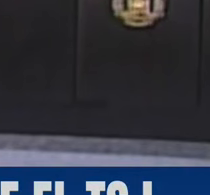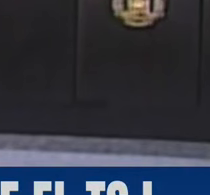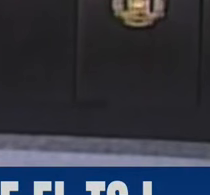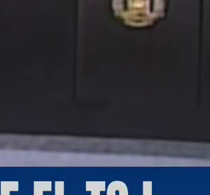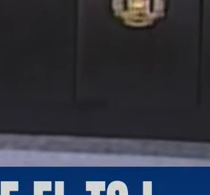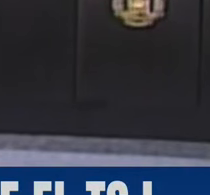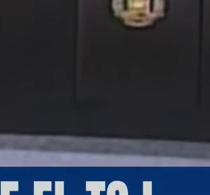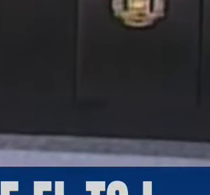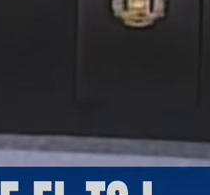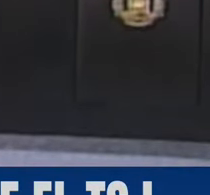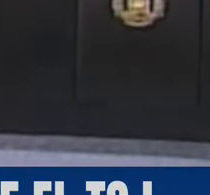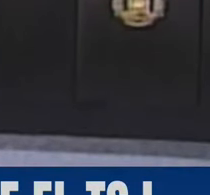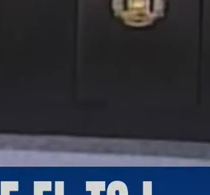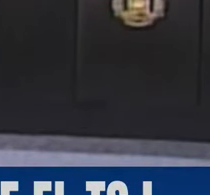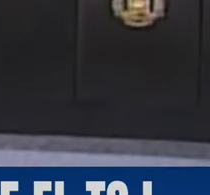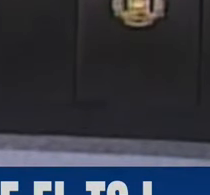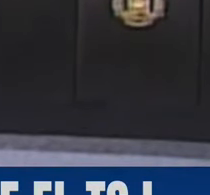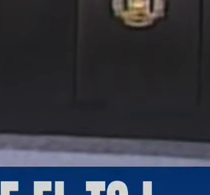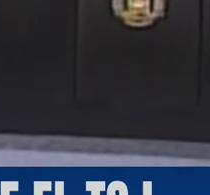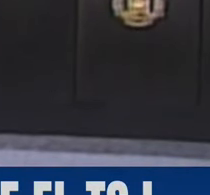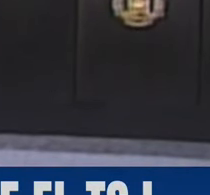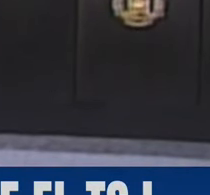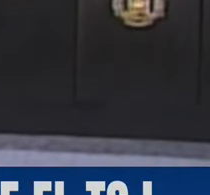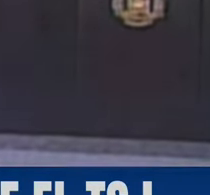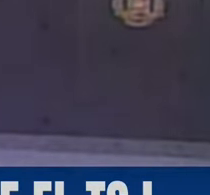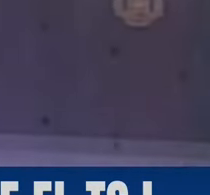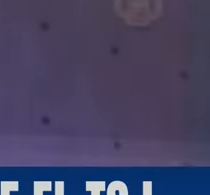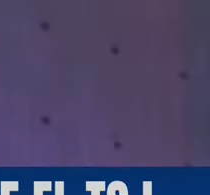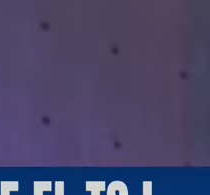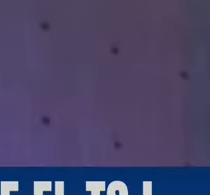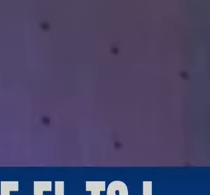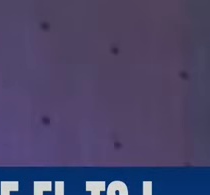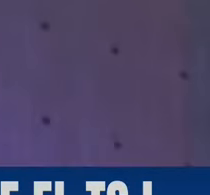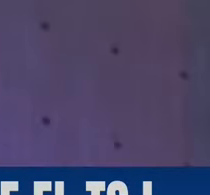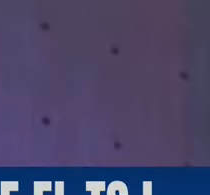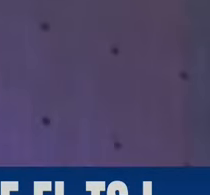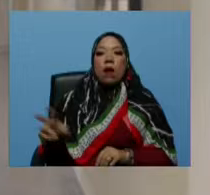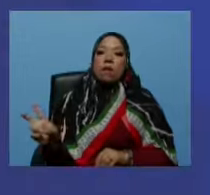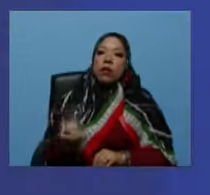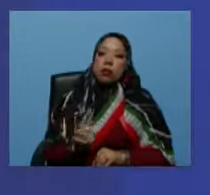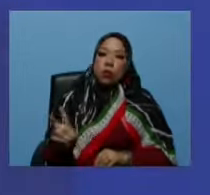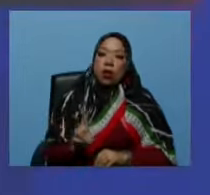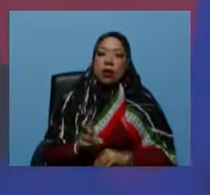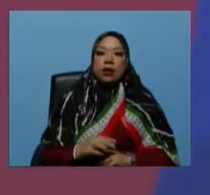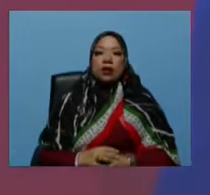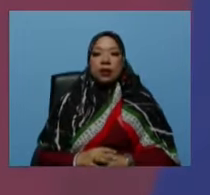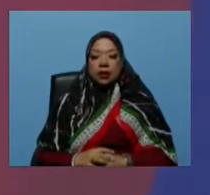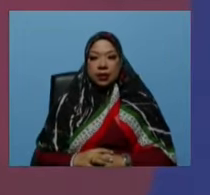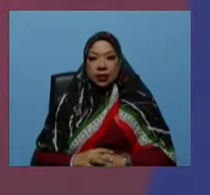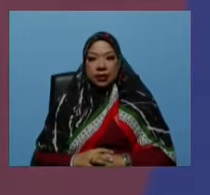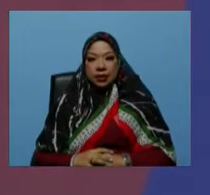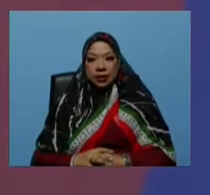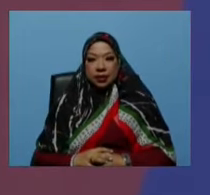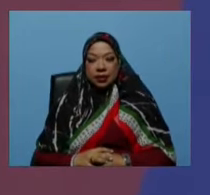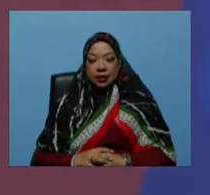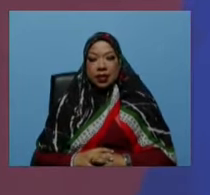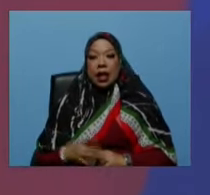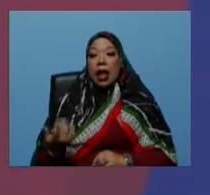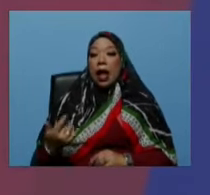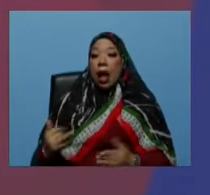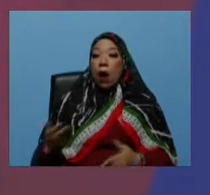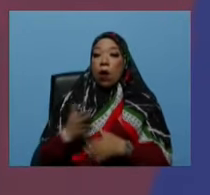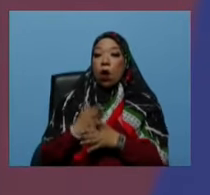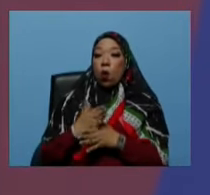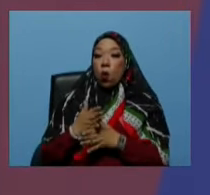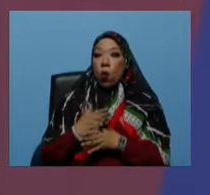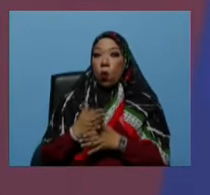comparece Miguel Salazar ante el Tribunal Supremo de Justicia. Con estas imágenes vamos a despedir este contacto. Adelante. Y vamos a compartir las